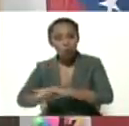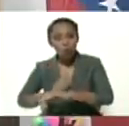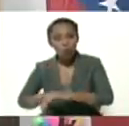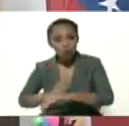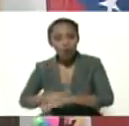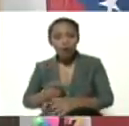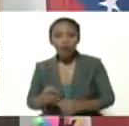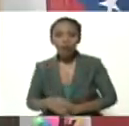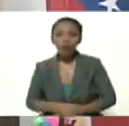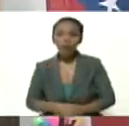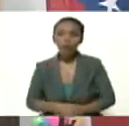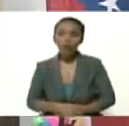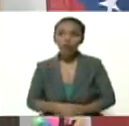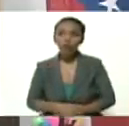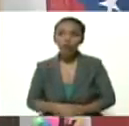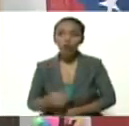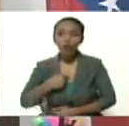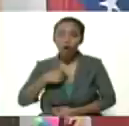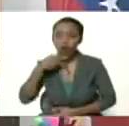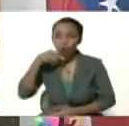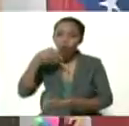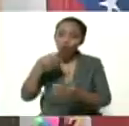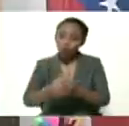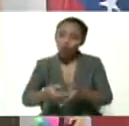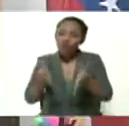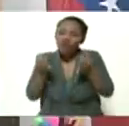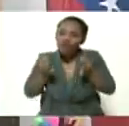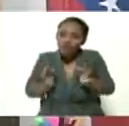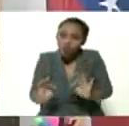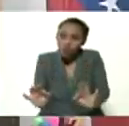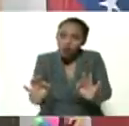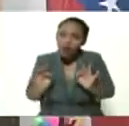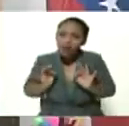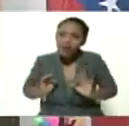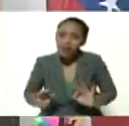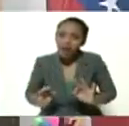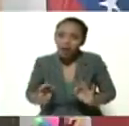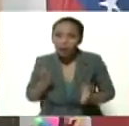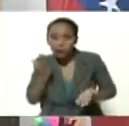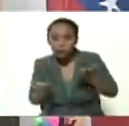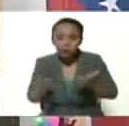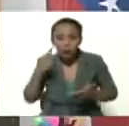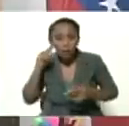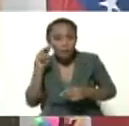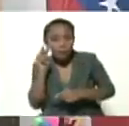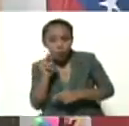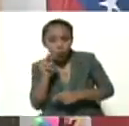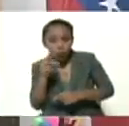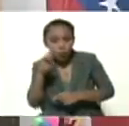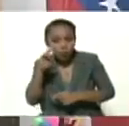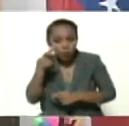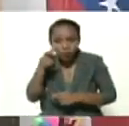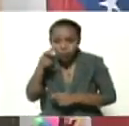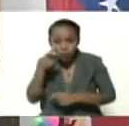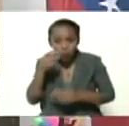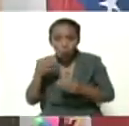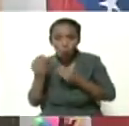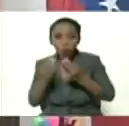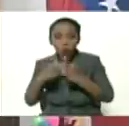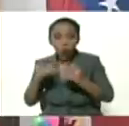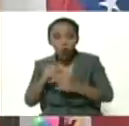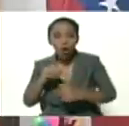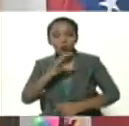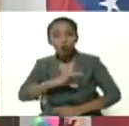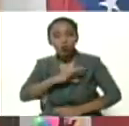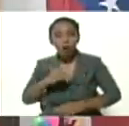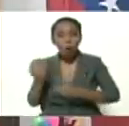en su momento, a lo que yo llamo una normalidad relativa vigilada, como toda sociedad. Ya estamos viendo